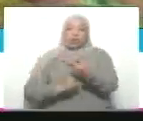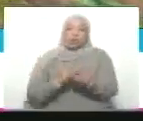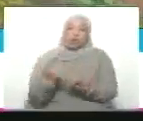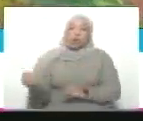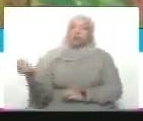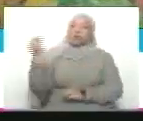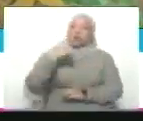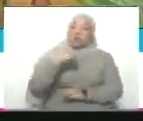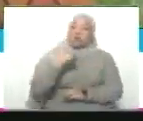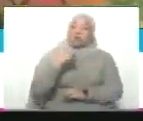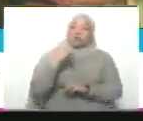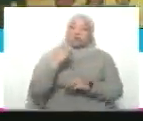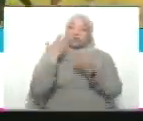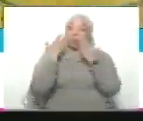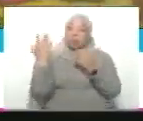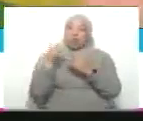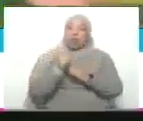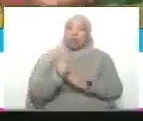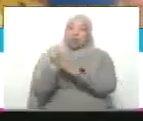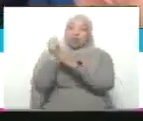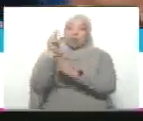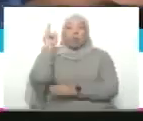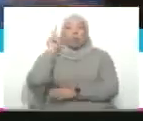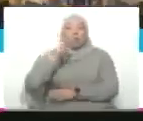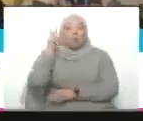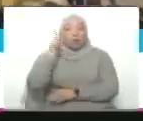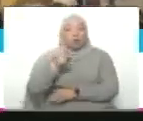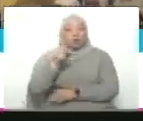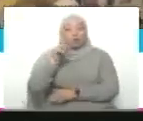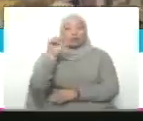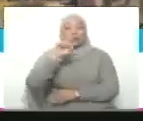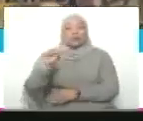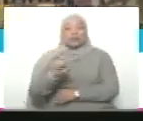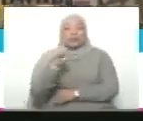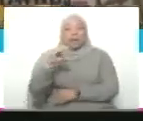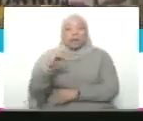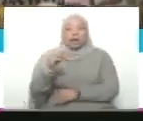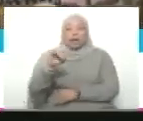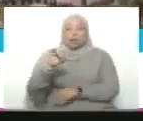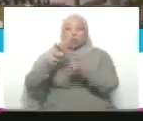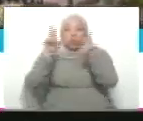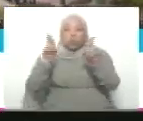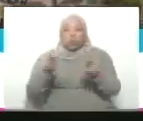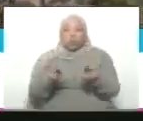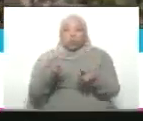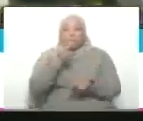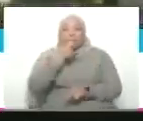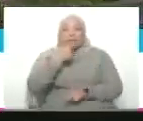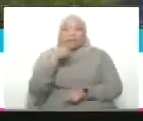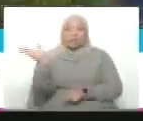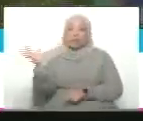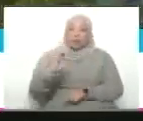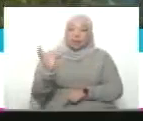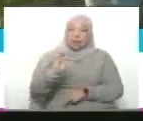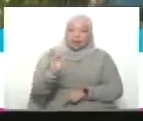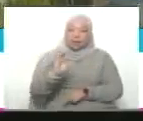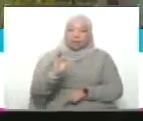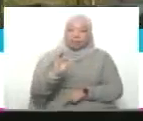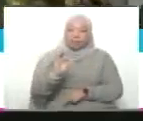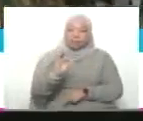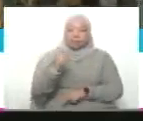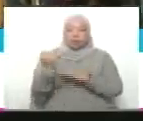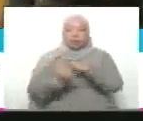sumado a esta Bienal bajo el liderazgo del profesor Zacarías García, que es el director del Museo de Bellas Artes de Caracas y del Instituto